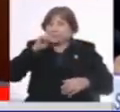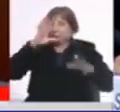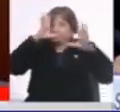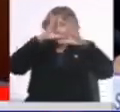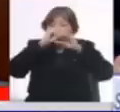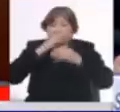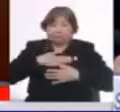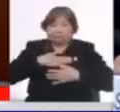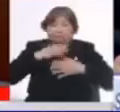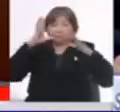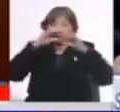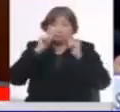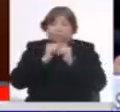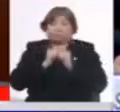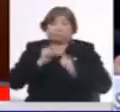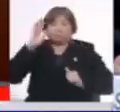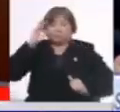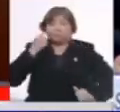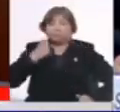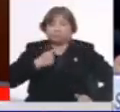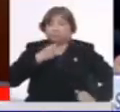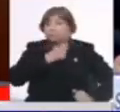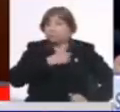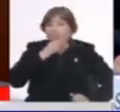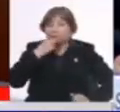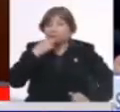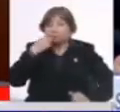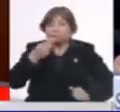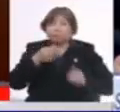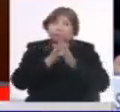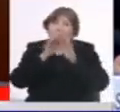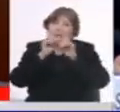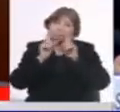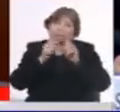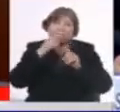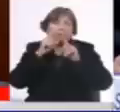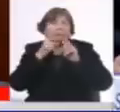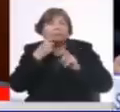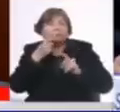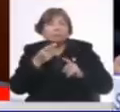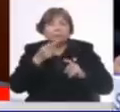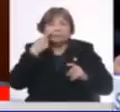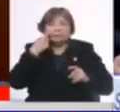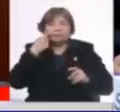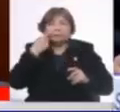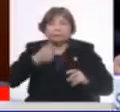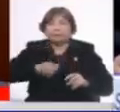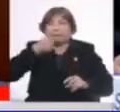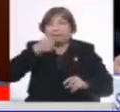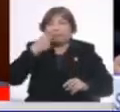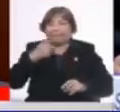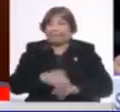noche, en mi reunión con el alto mando de la Policía Nacional, le pregunté y conversamos con el señor comandante